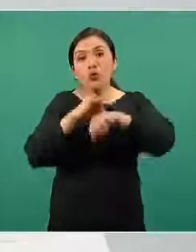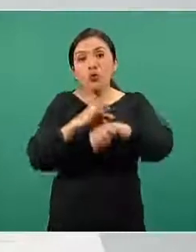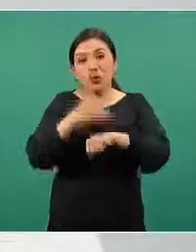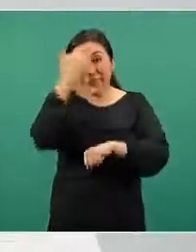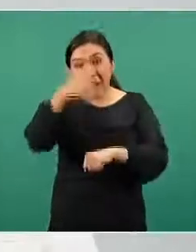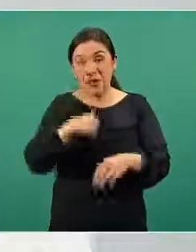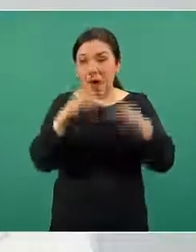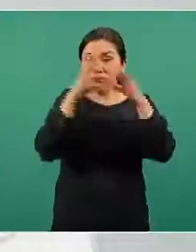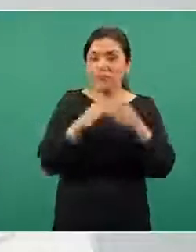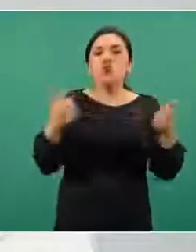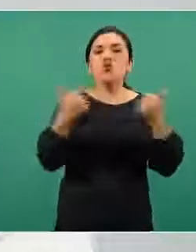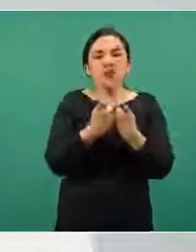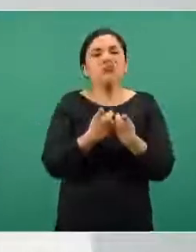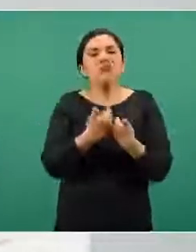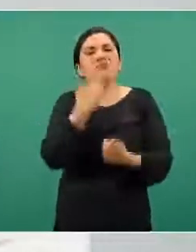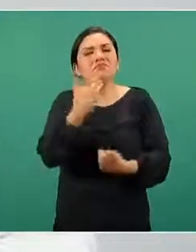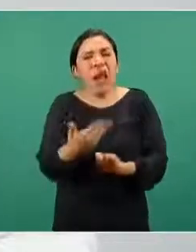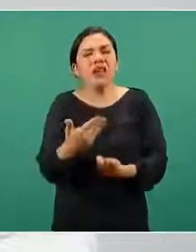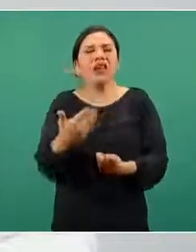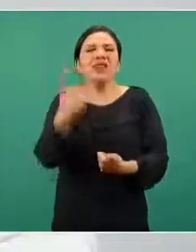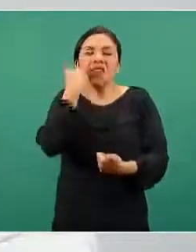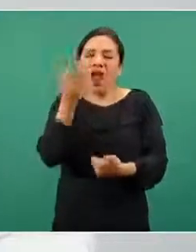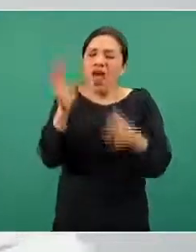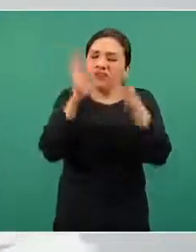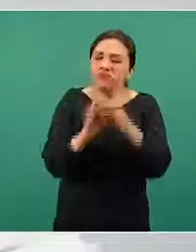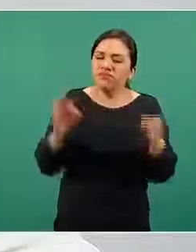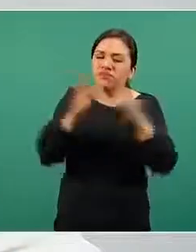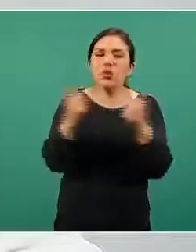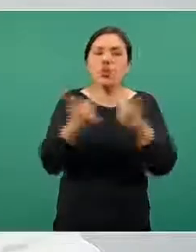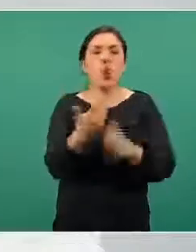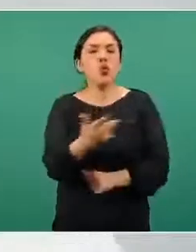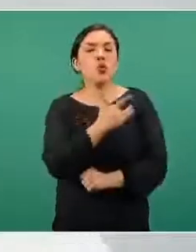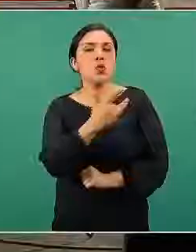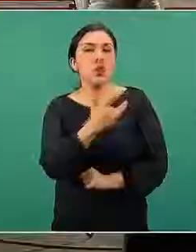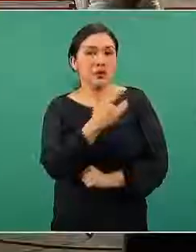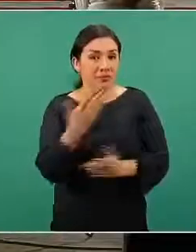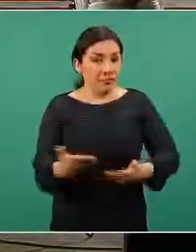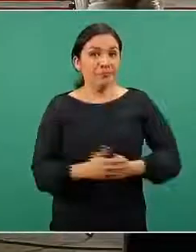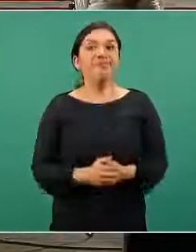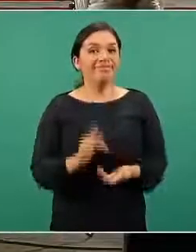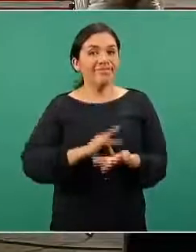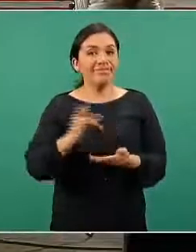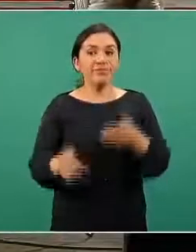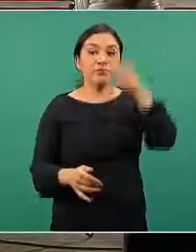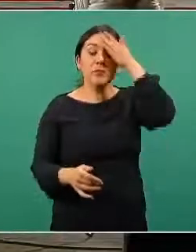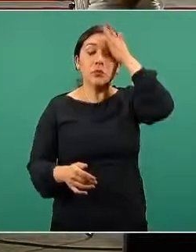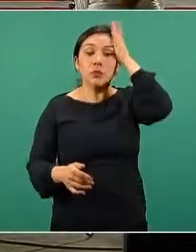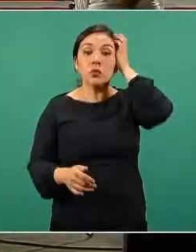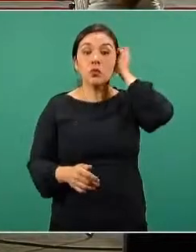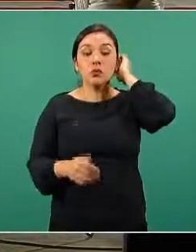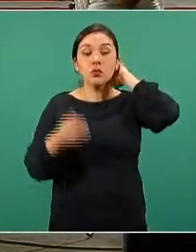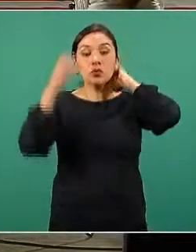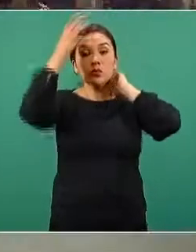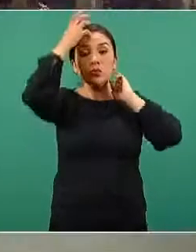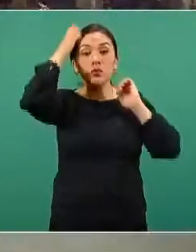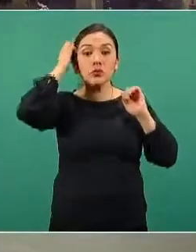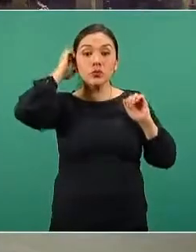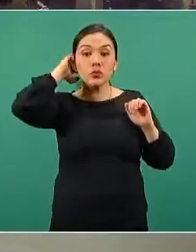que se lo hacemos de buena fe, bien intencionados, de corazón. Muchas gracias. Adelante.